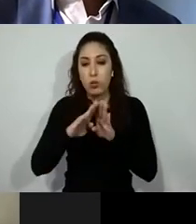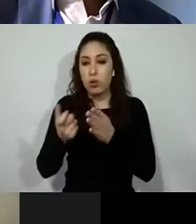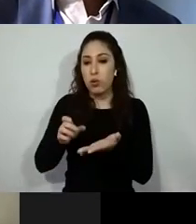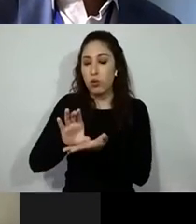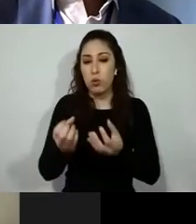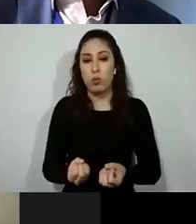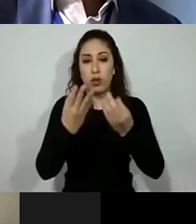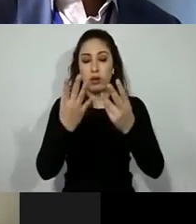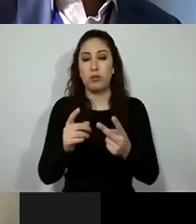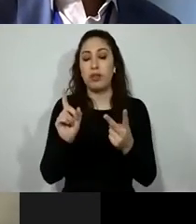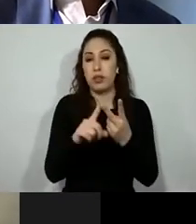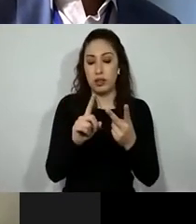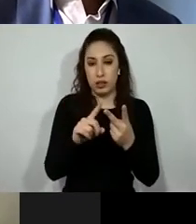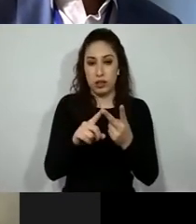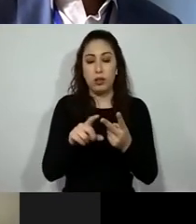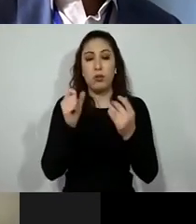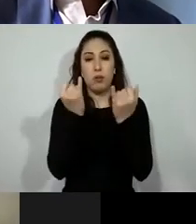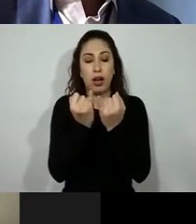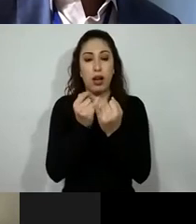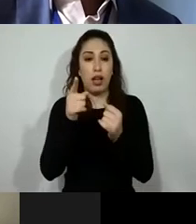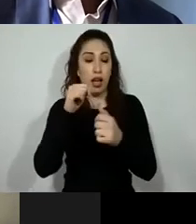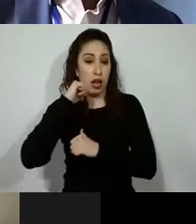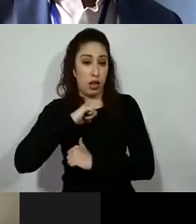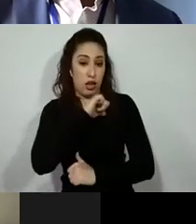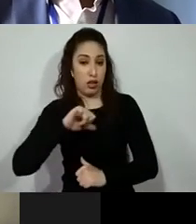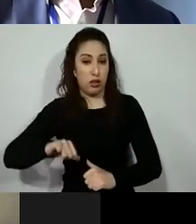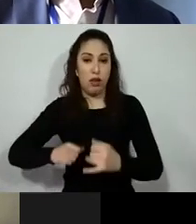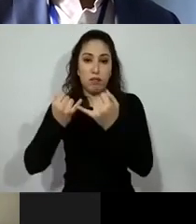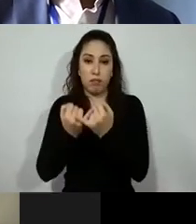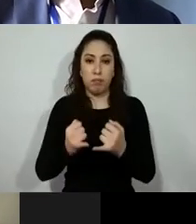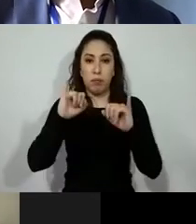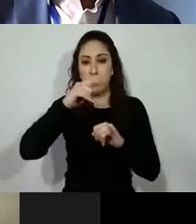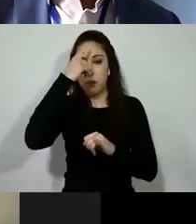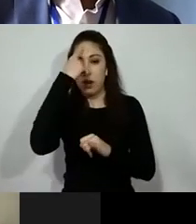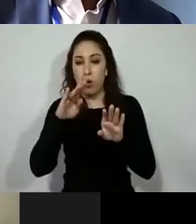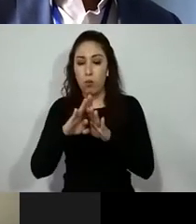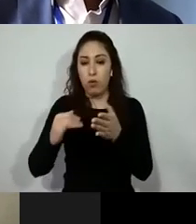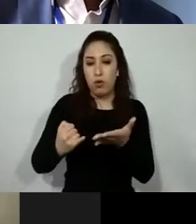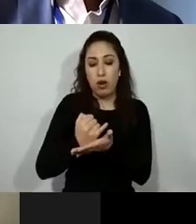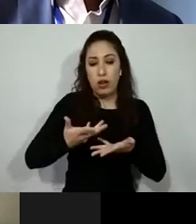el ejercicio autónomo de presupuesto por parte de cada alcaldía, sin controles